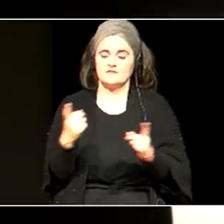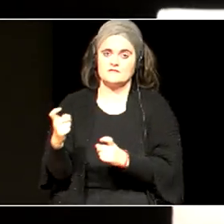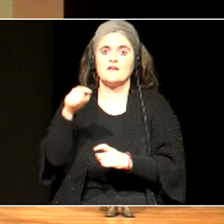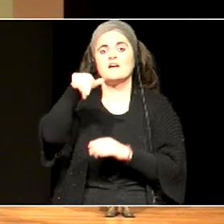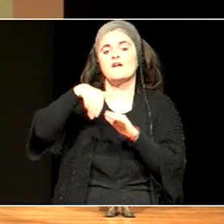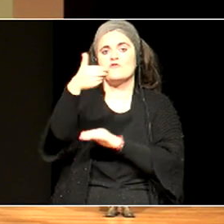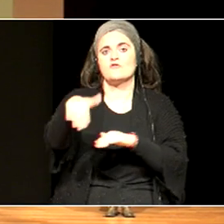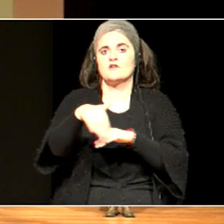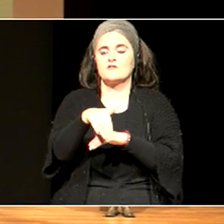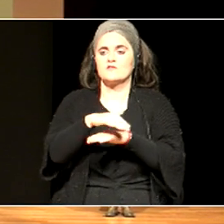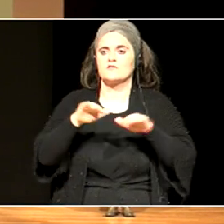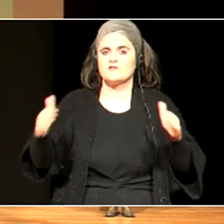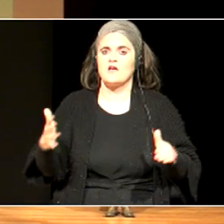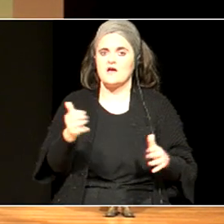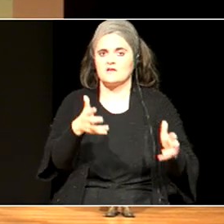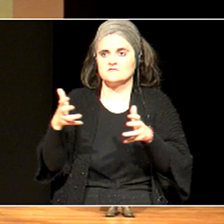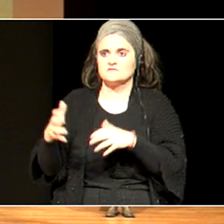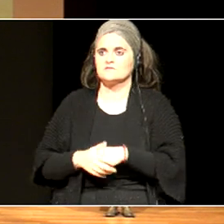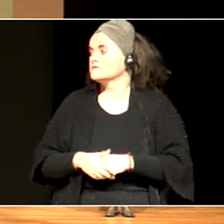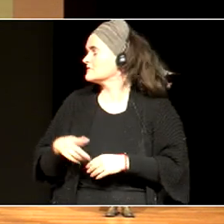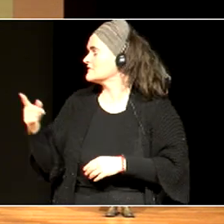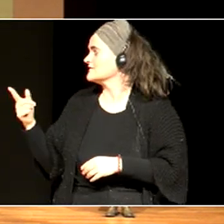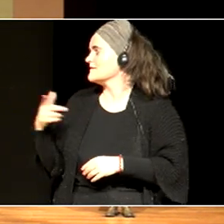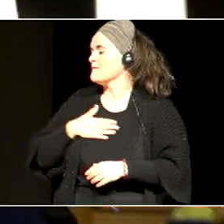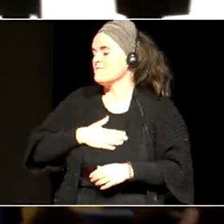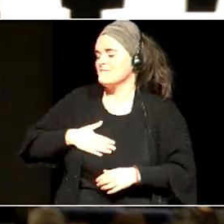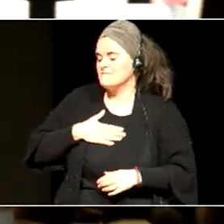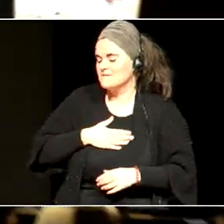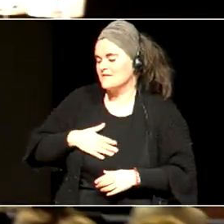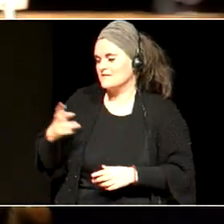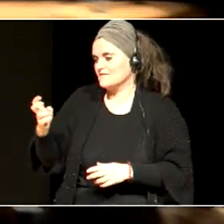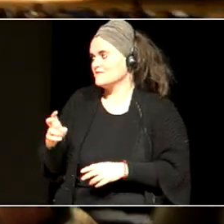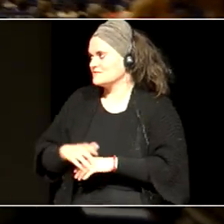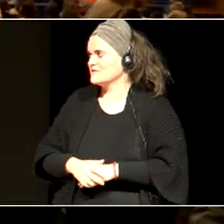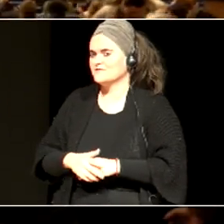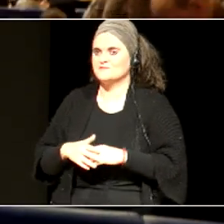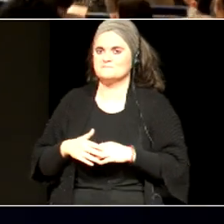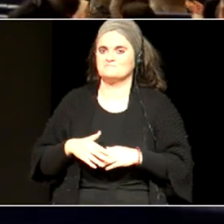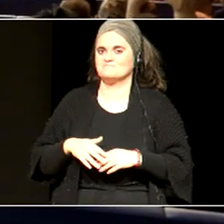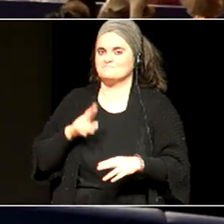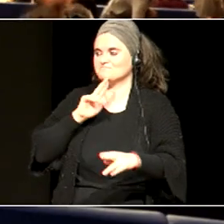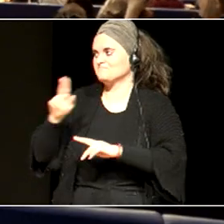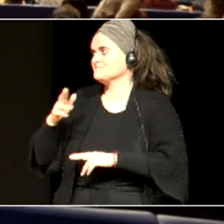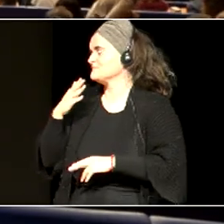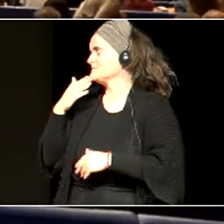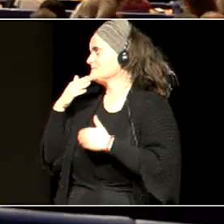campo anda de enmalle está en los ticos y tu suela ha sido un placer tenerte aquí muchas gracias mariana y les corts